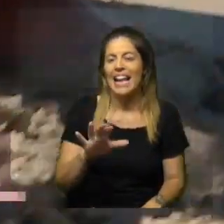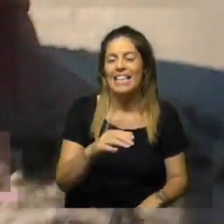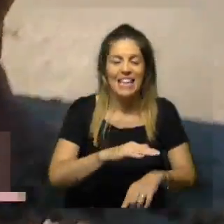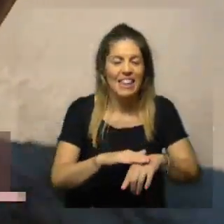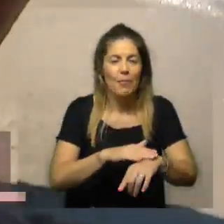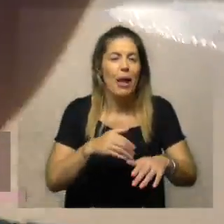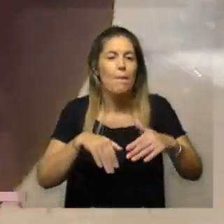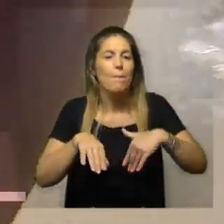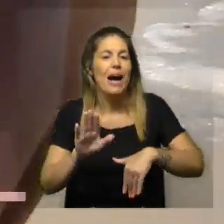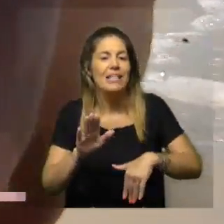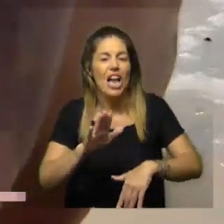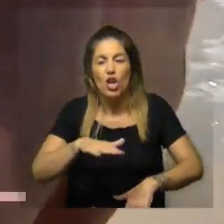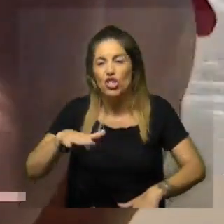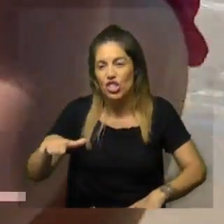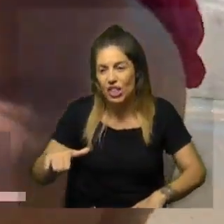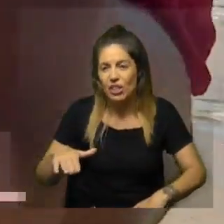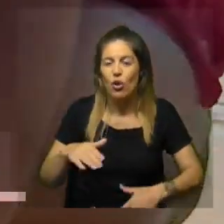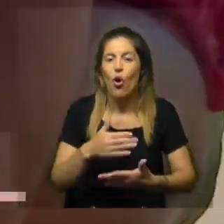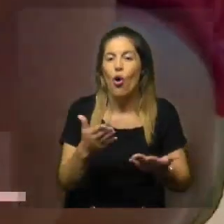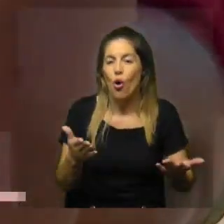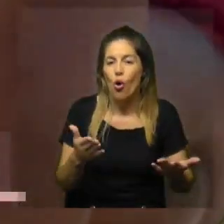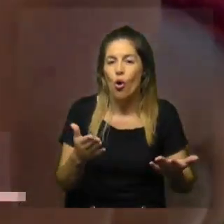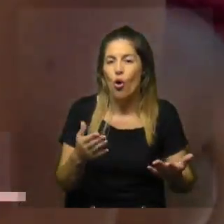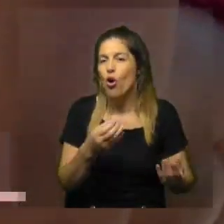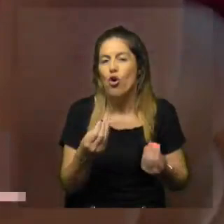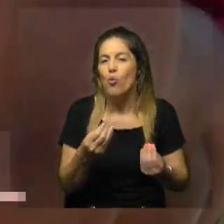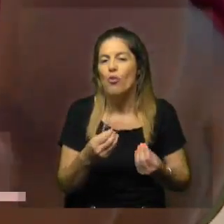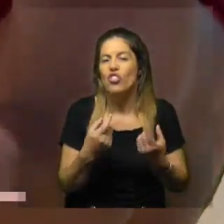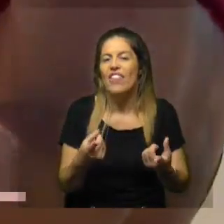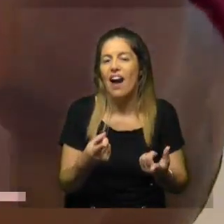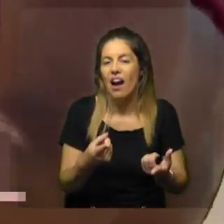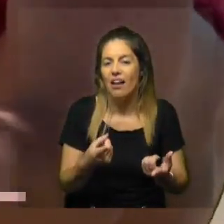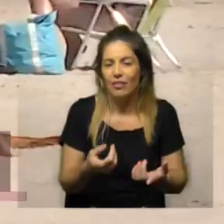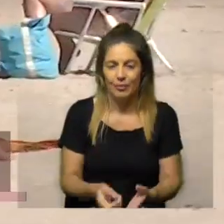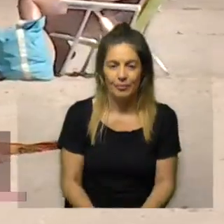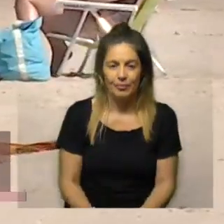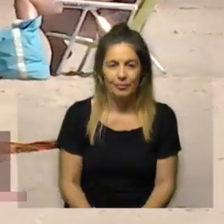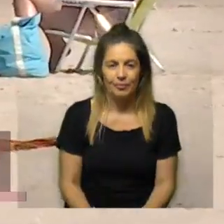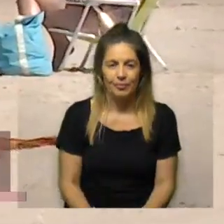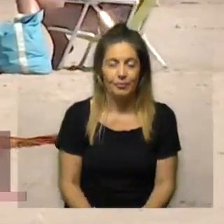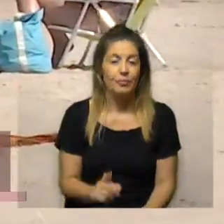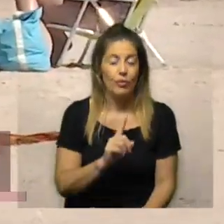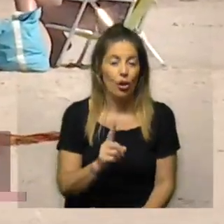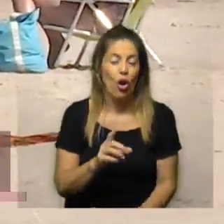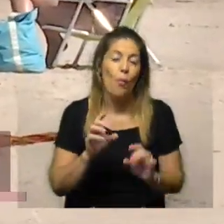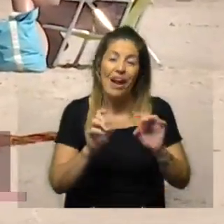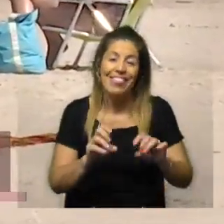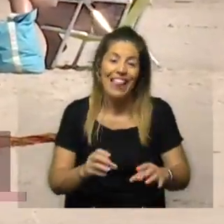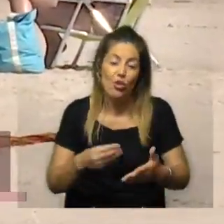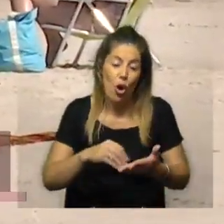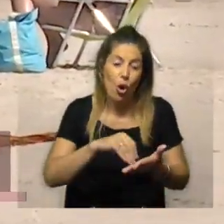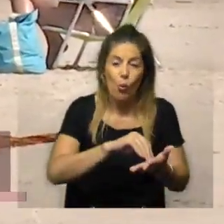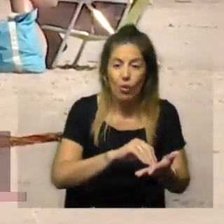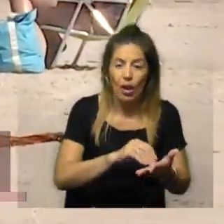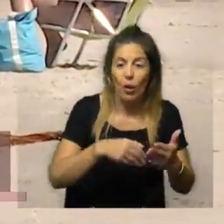más a los más chiquitos, por ejemplo? ¿Cómo se da? ¿Cómo se distribuye eso? No, en realidad, como es daño acumulado, es